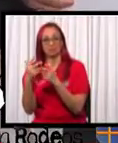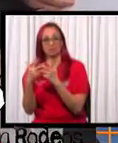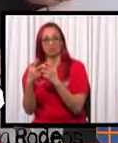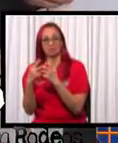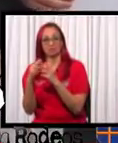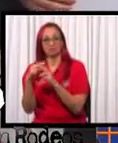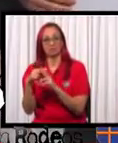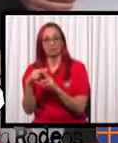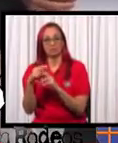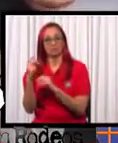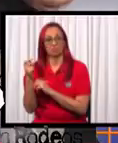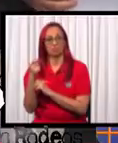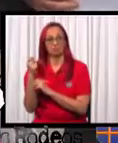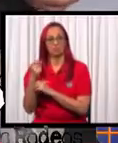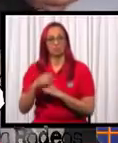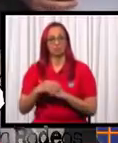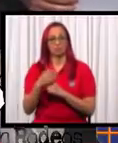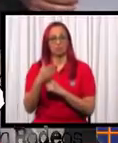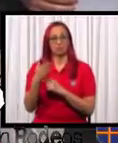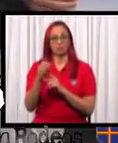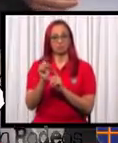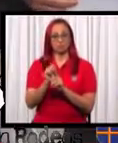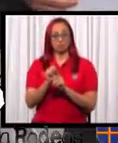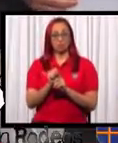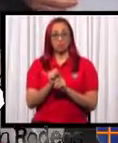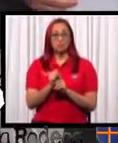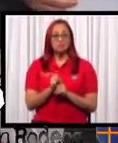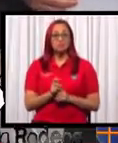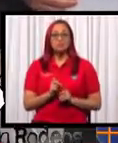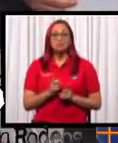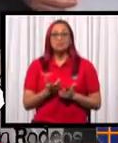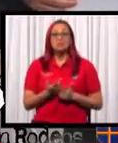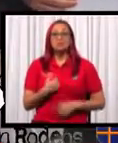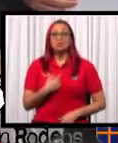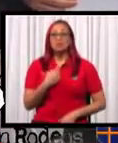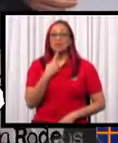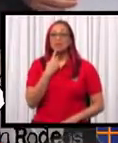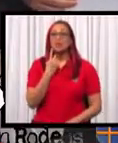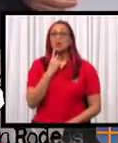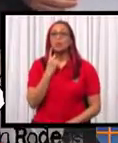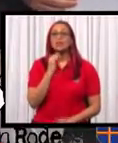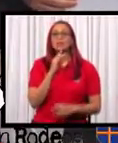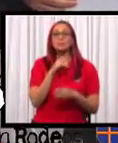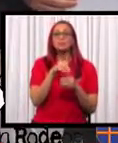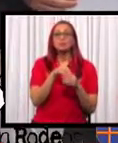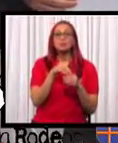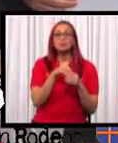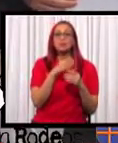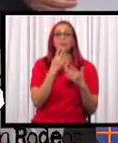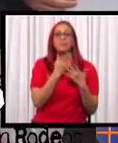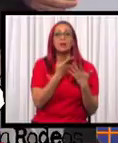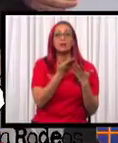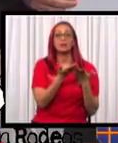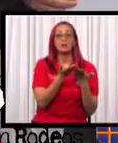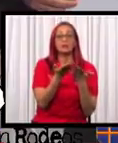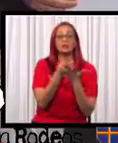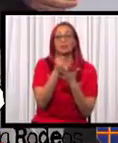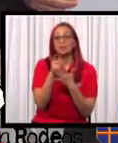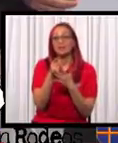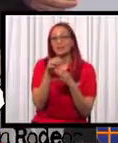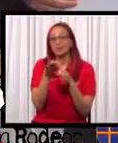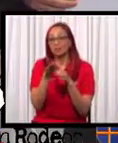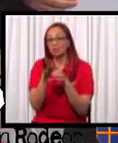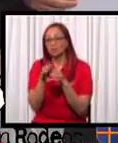Guanacaste. Y una de las condiciones que yo les dije era que pusieran para el resto de los pequeños agricultores arroceros